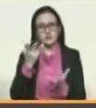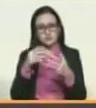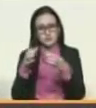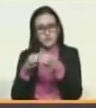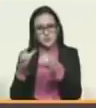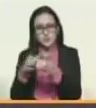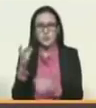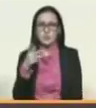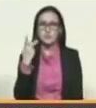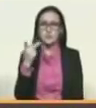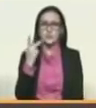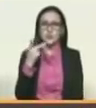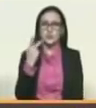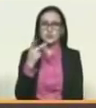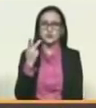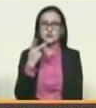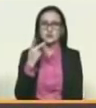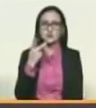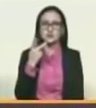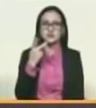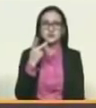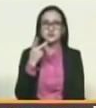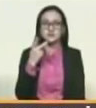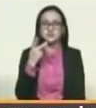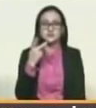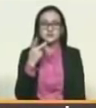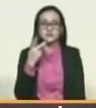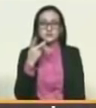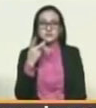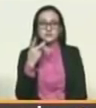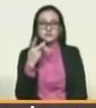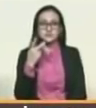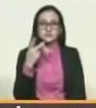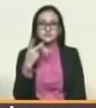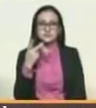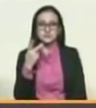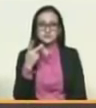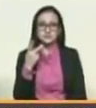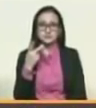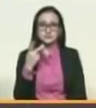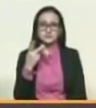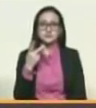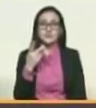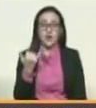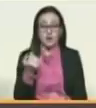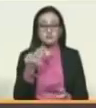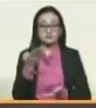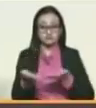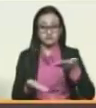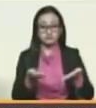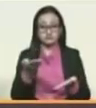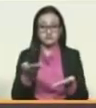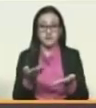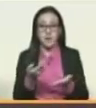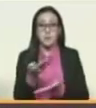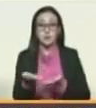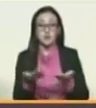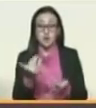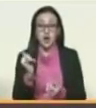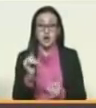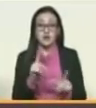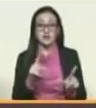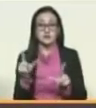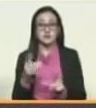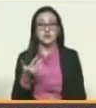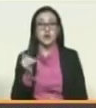con fines políticos legales en Venezuela han presentado los autorizados para postular.